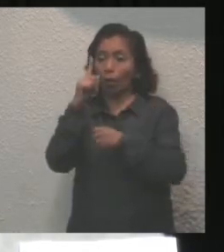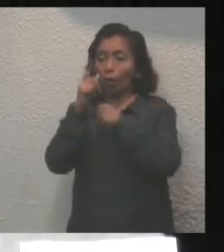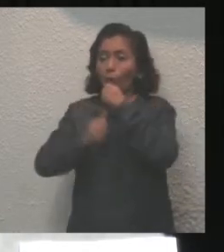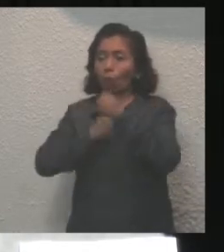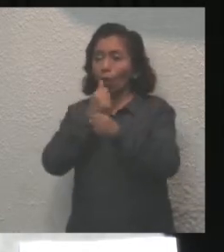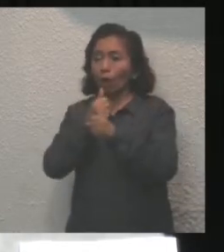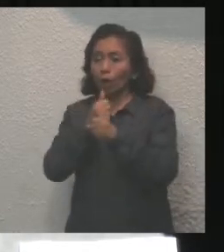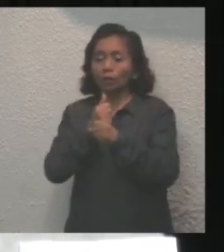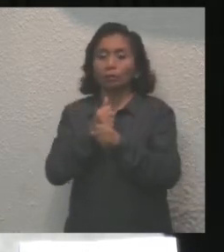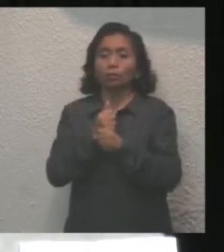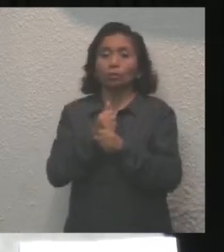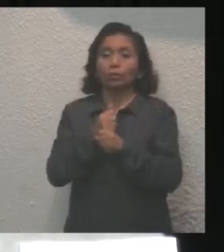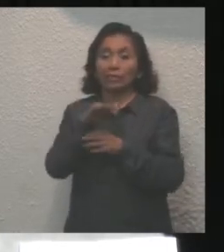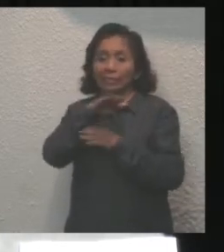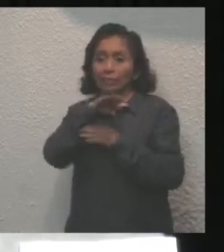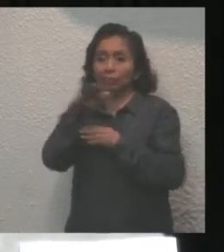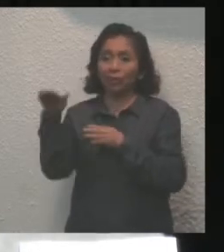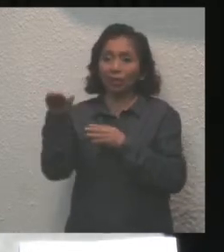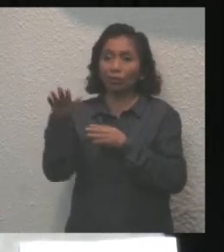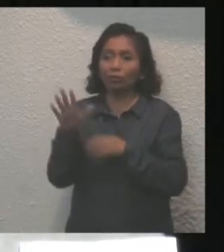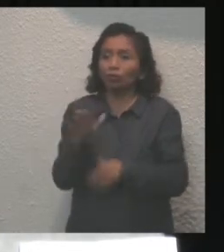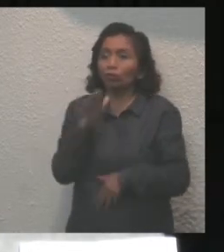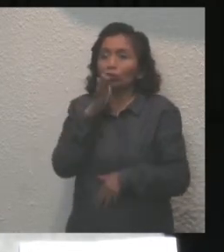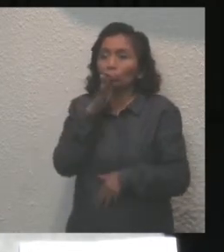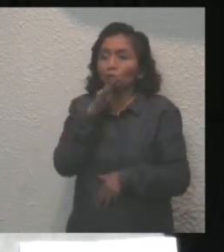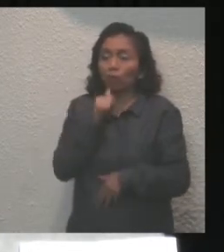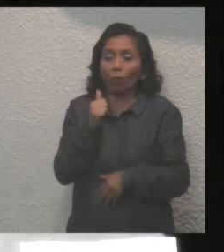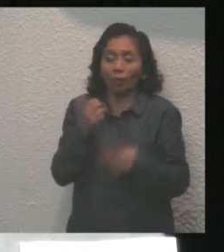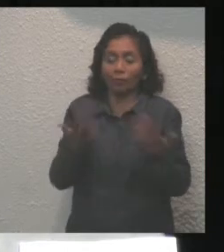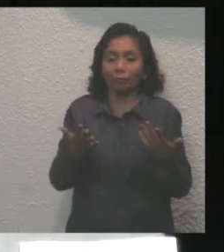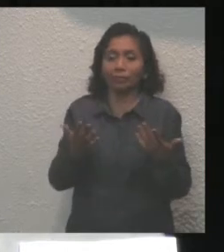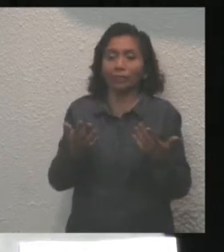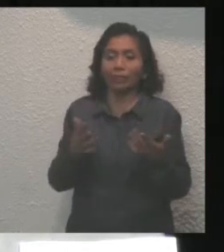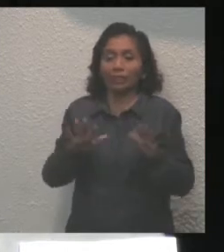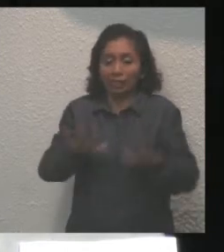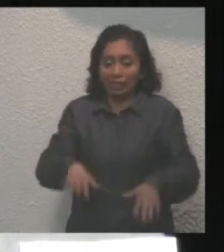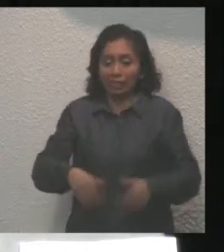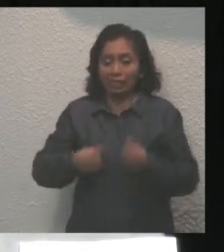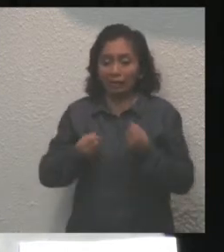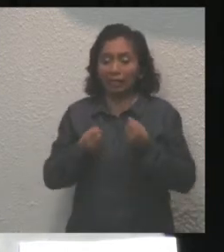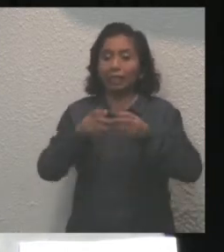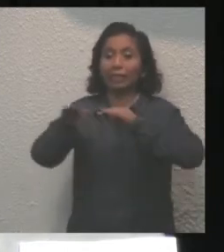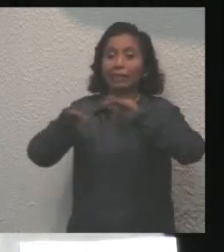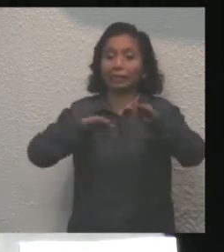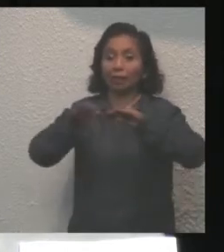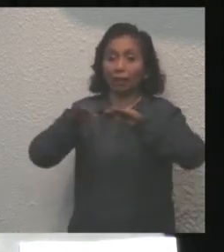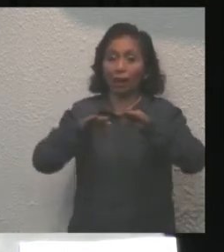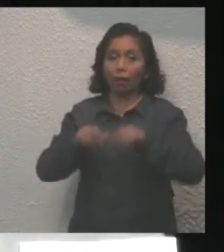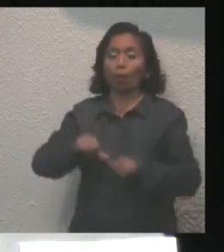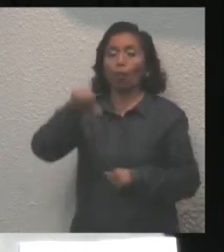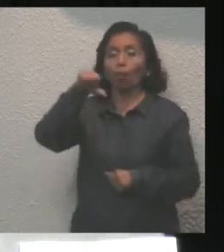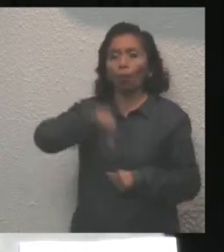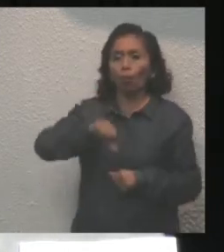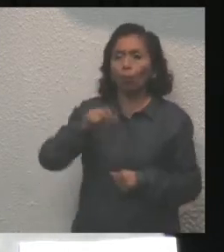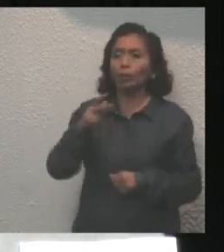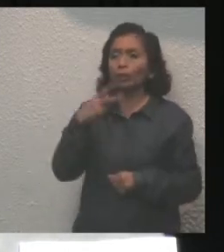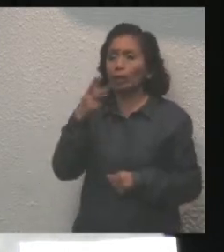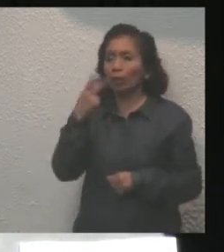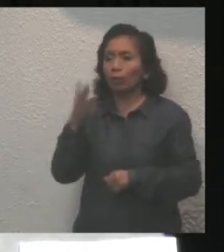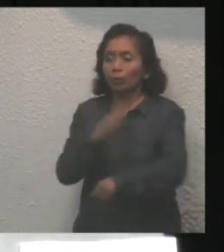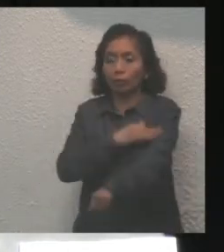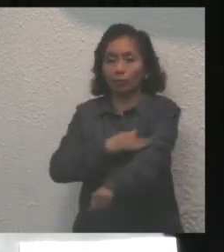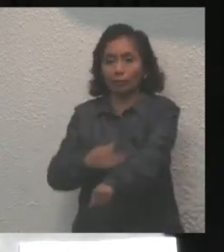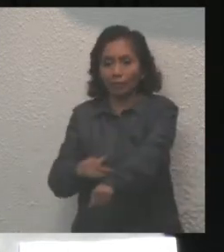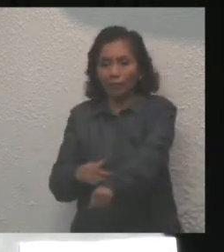de pandemia no han recuperado en su totalidad las fuentes de empleo. Hoy hablo también por las familias que